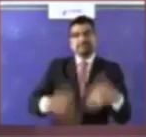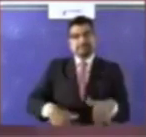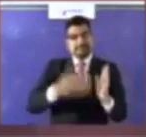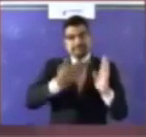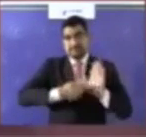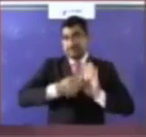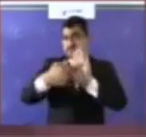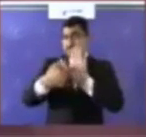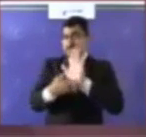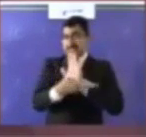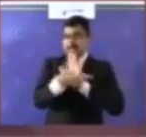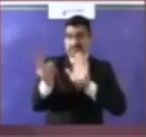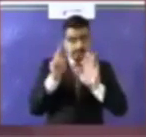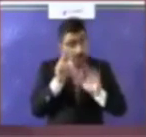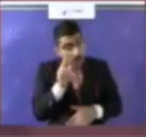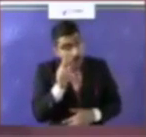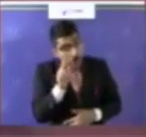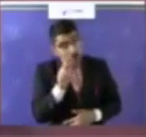dibujo que ustedes van a ver.